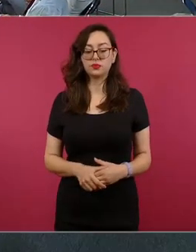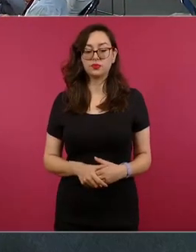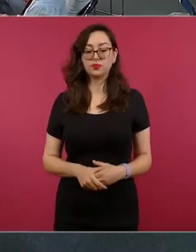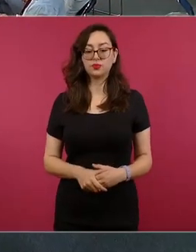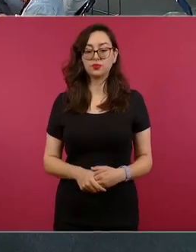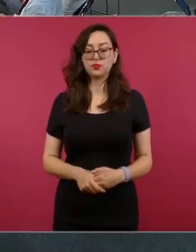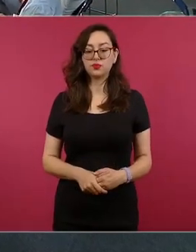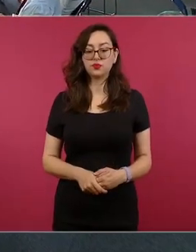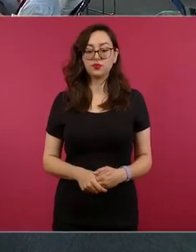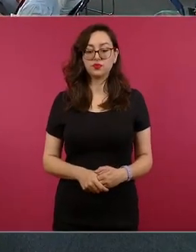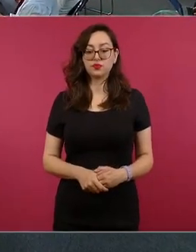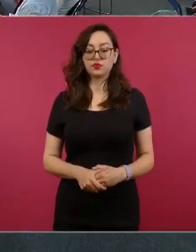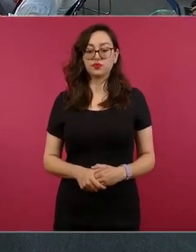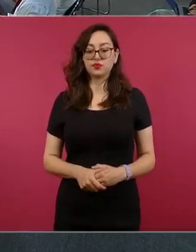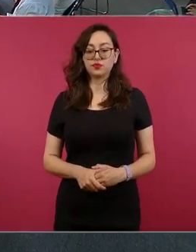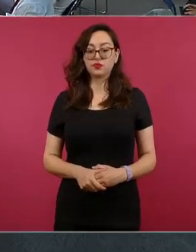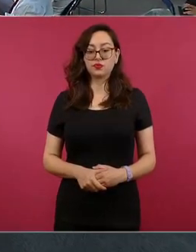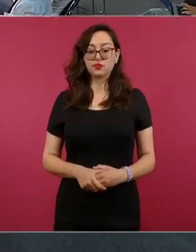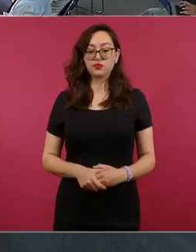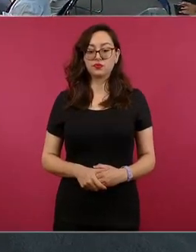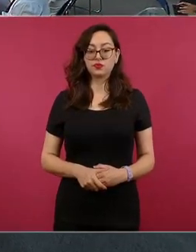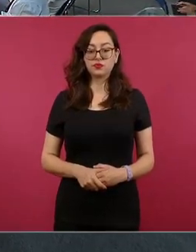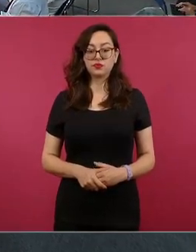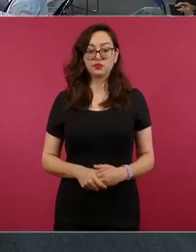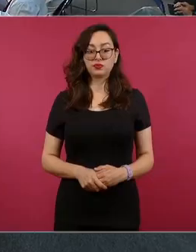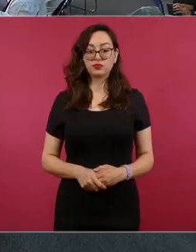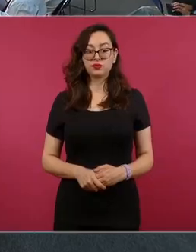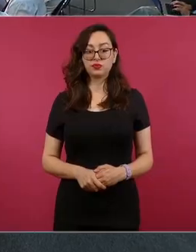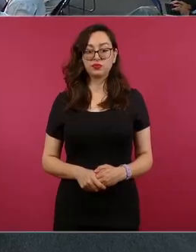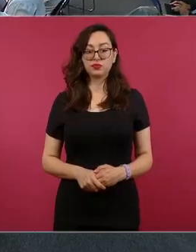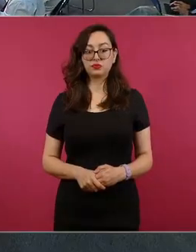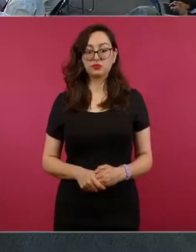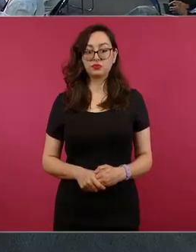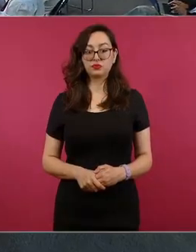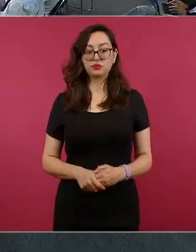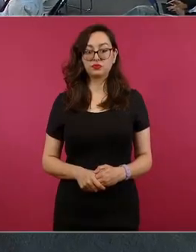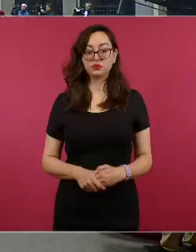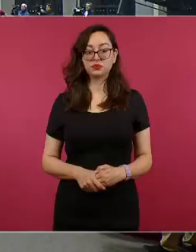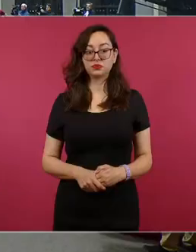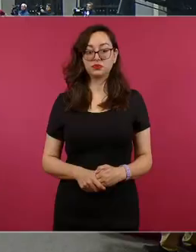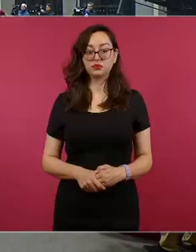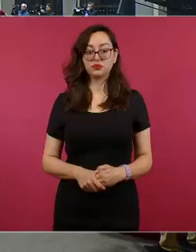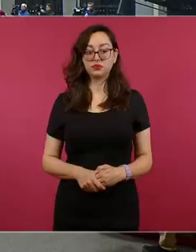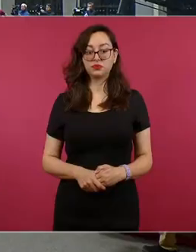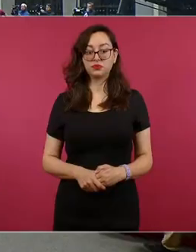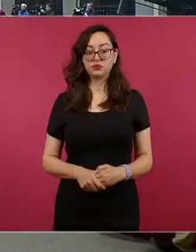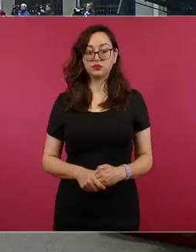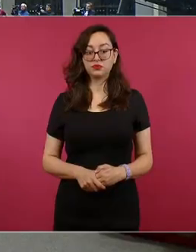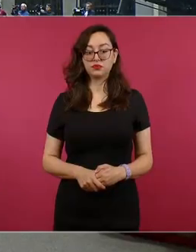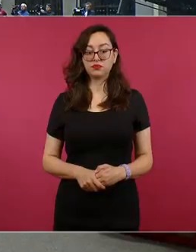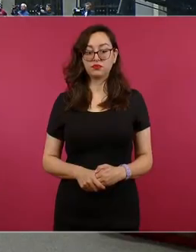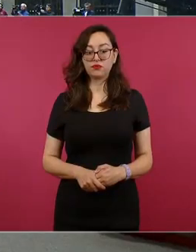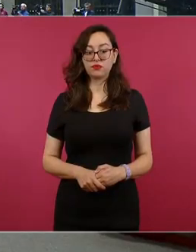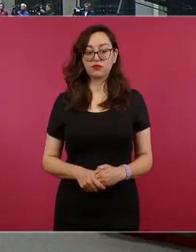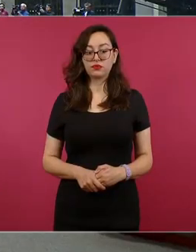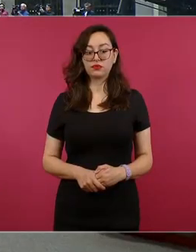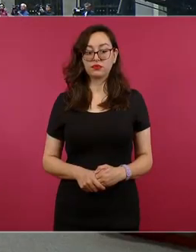antes, empezaron a cotizar antes del 97? A ver, pues yo creo que debe ser el mismo sistema. Sí, es el anterior.